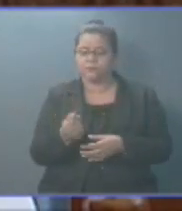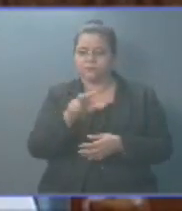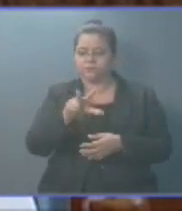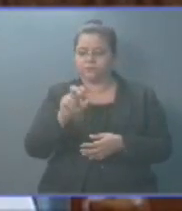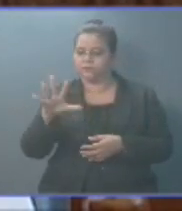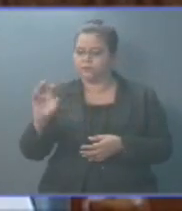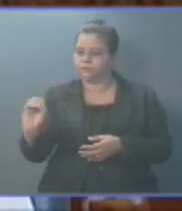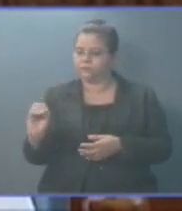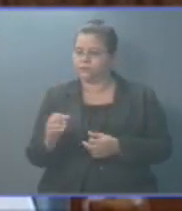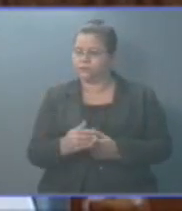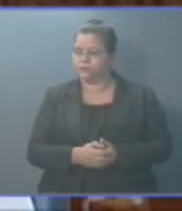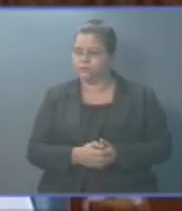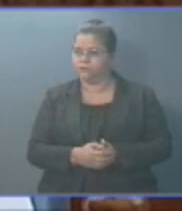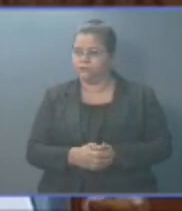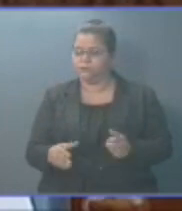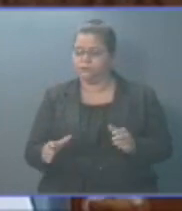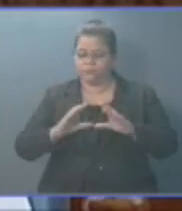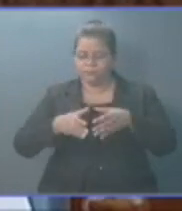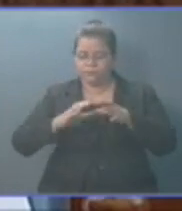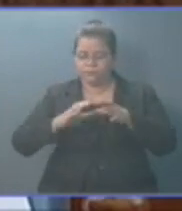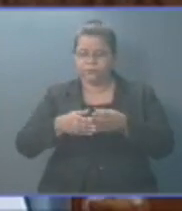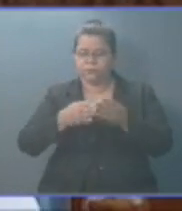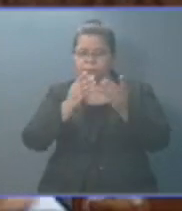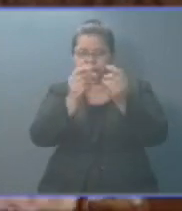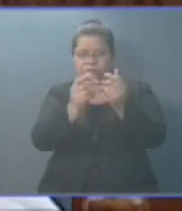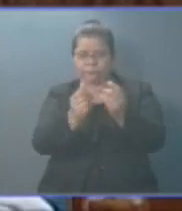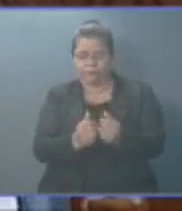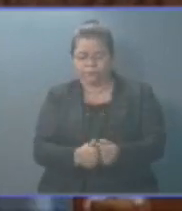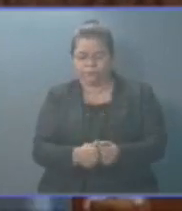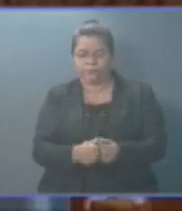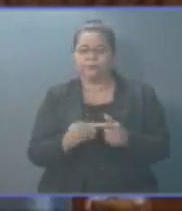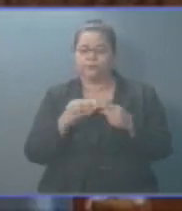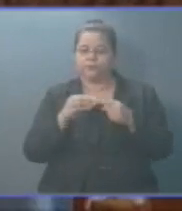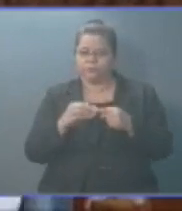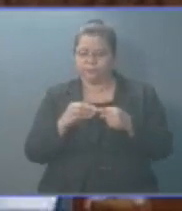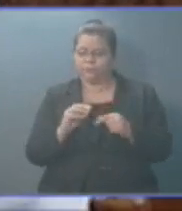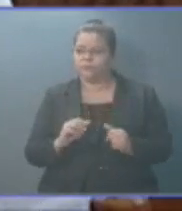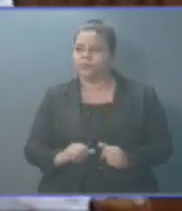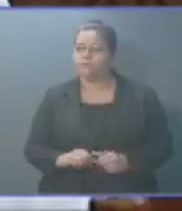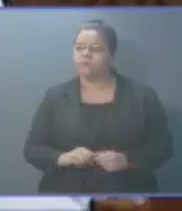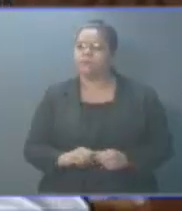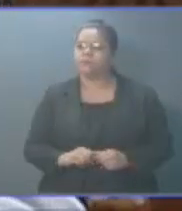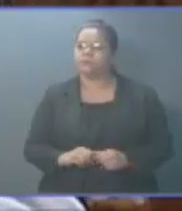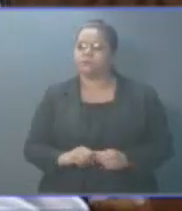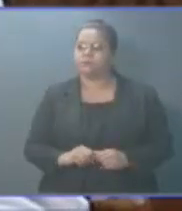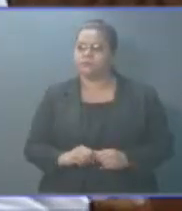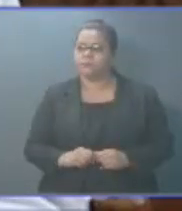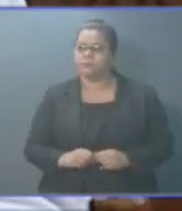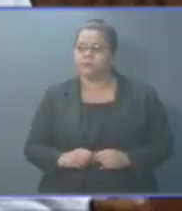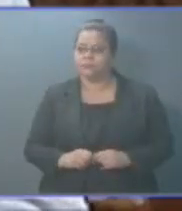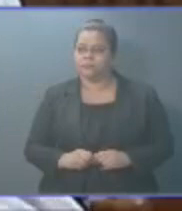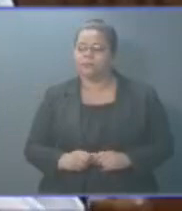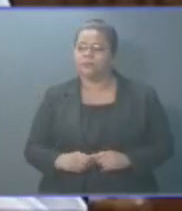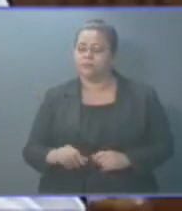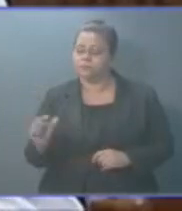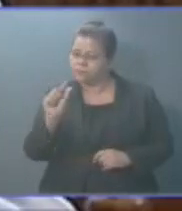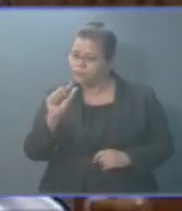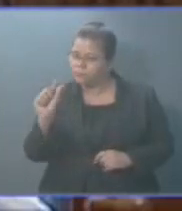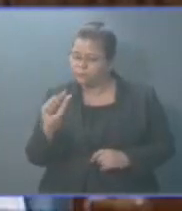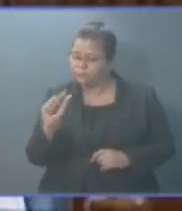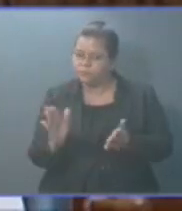350 de la Comisión de Hacienda y Especial del Presupuesto y con su